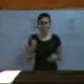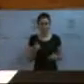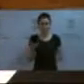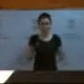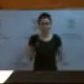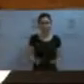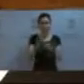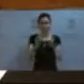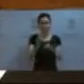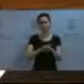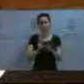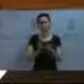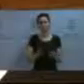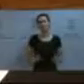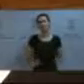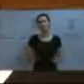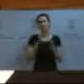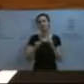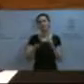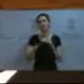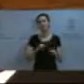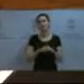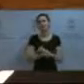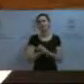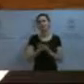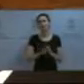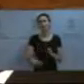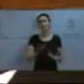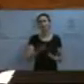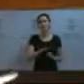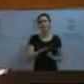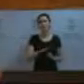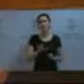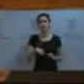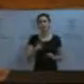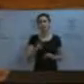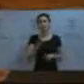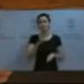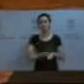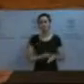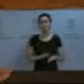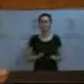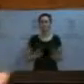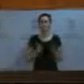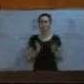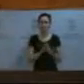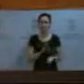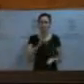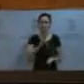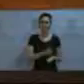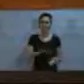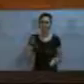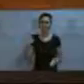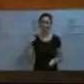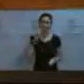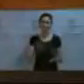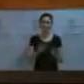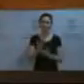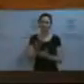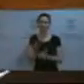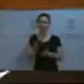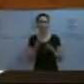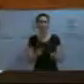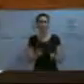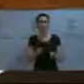acciones que cerraremos con la gerencia del área sanitaria el próximo martes. Reunión programada desde hace más de 15 días